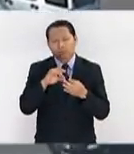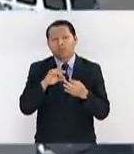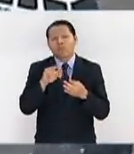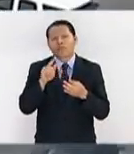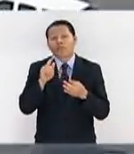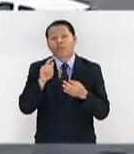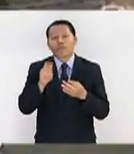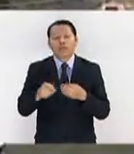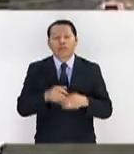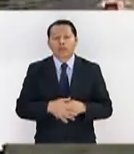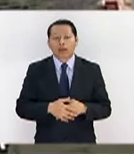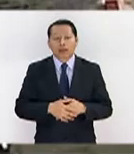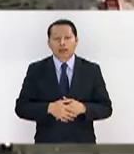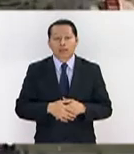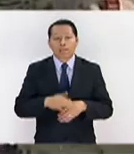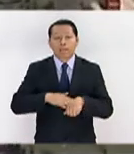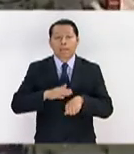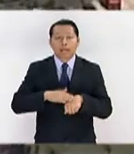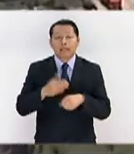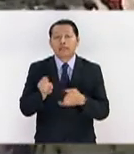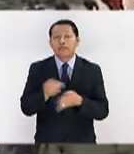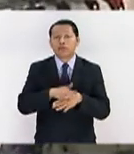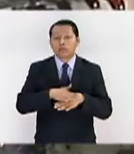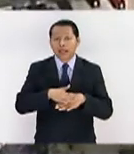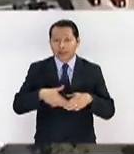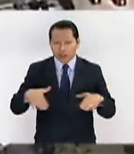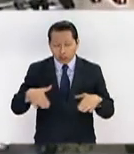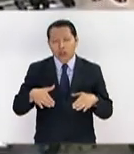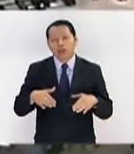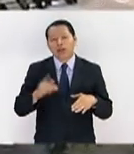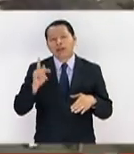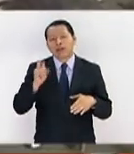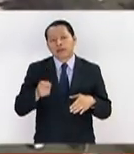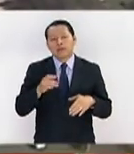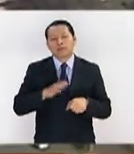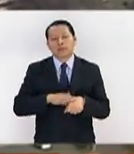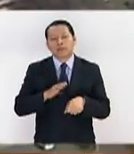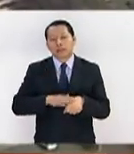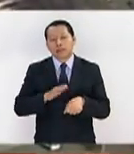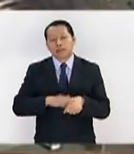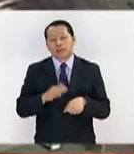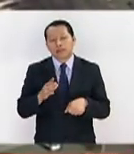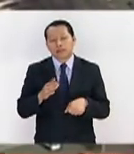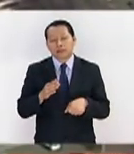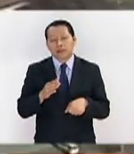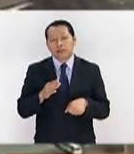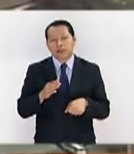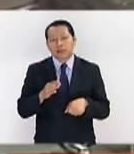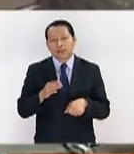más información va surgiendo, pues más